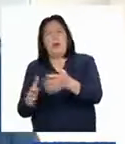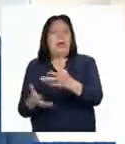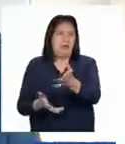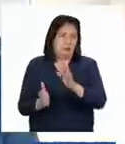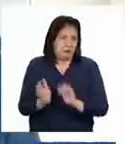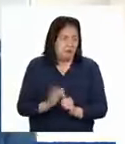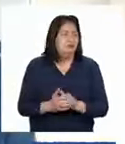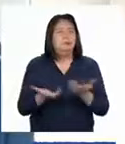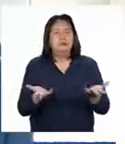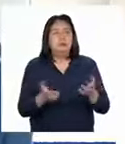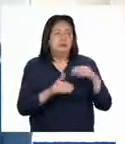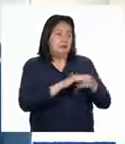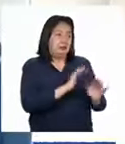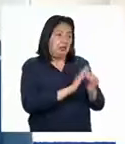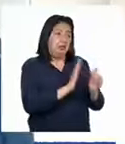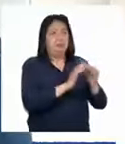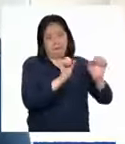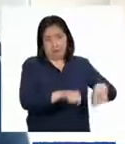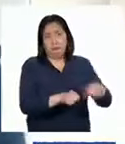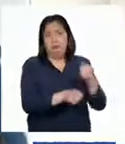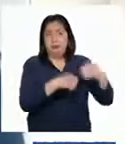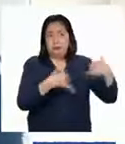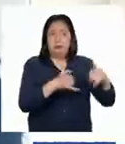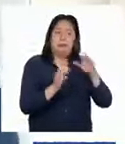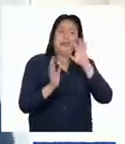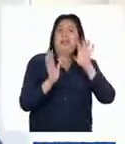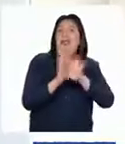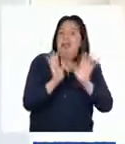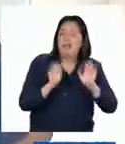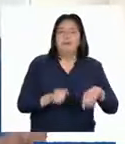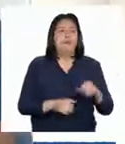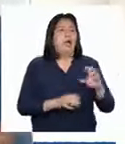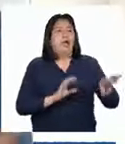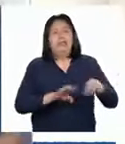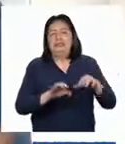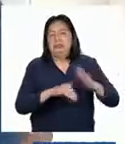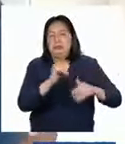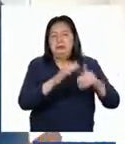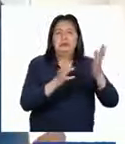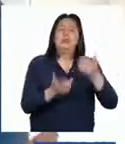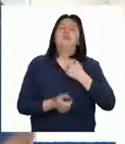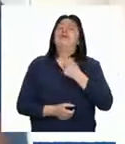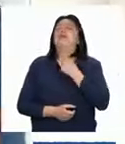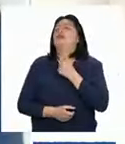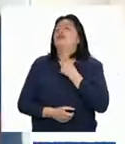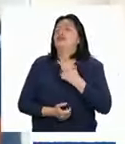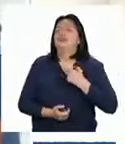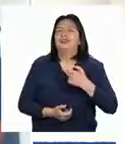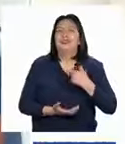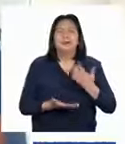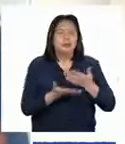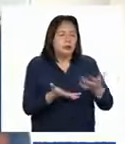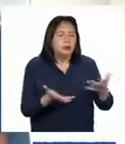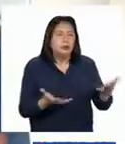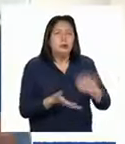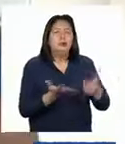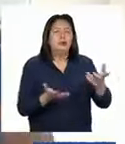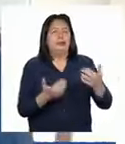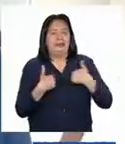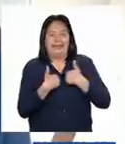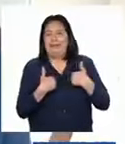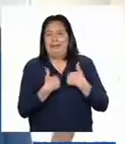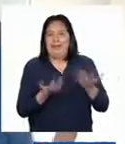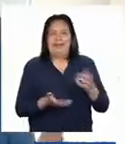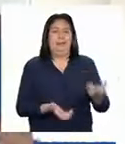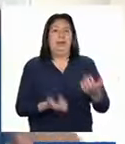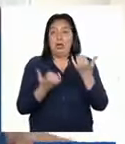vecinos. Y bueno, en la casa también jugábamos, por ejemplo, a construir cosas. Y a mí me gustaban mucho los artículos que eran sobre animales.